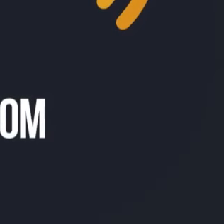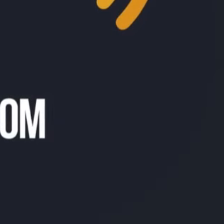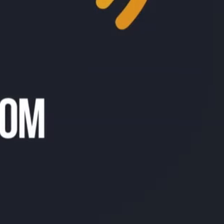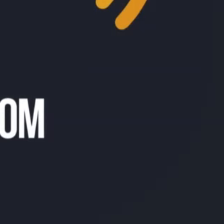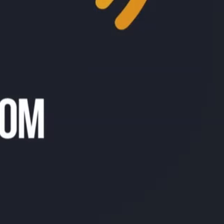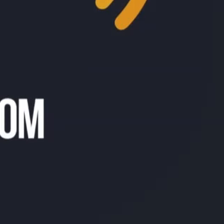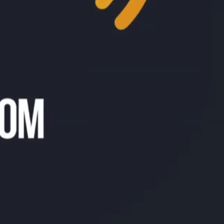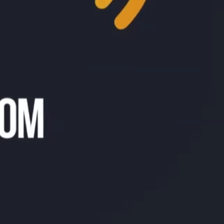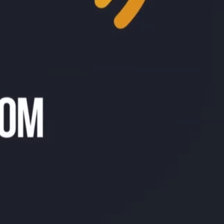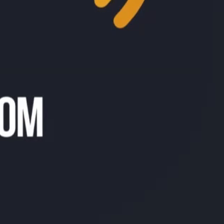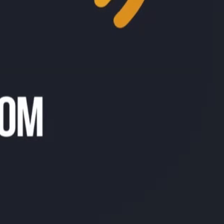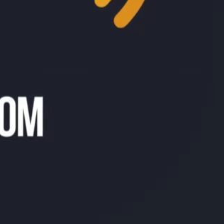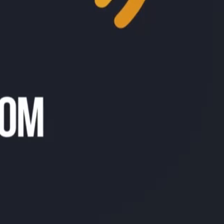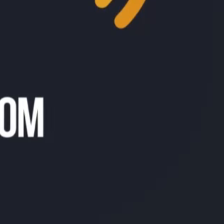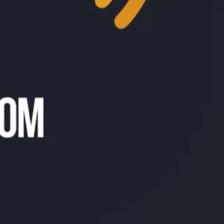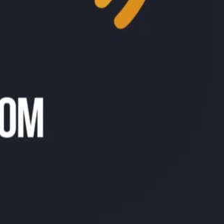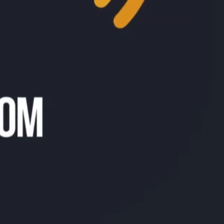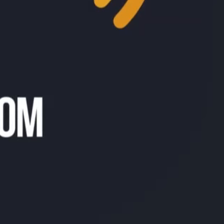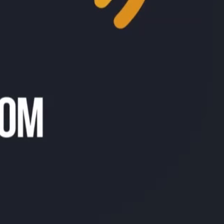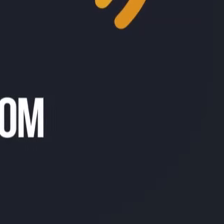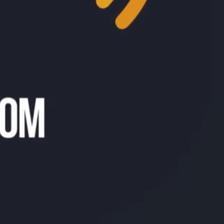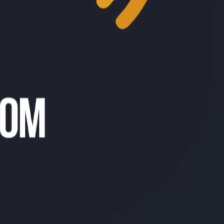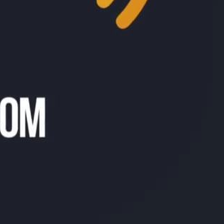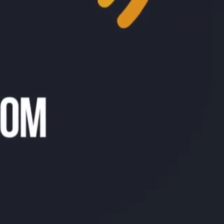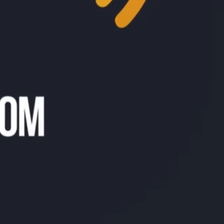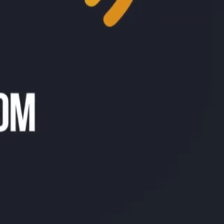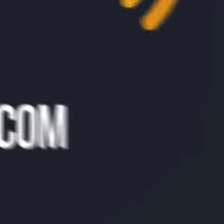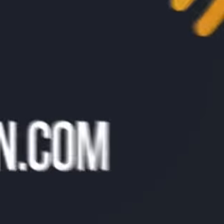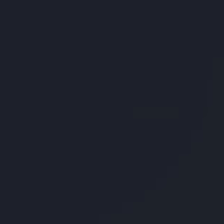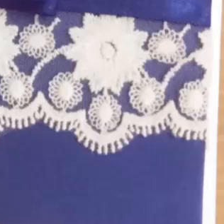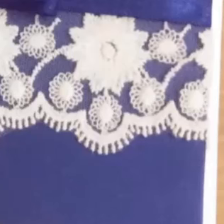a pautar con nosotros.